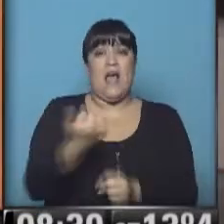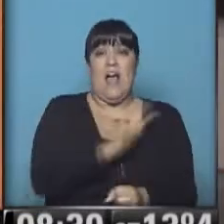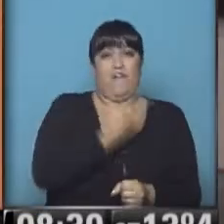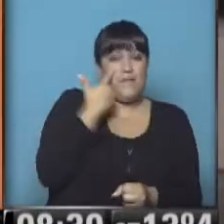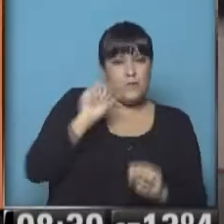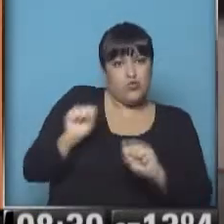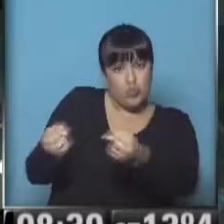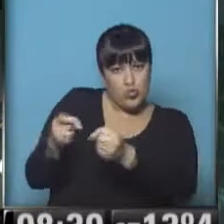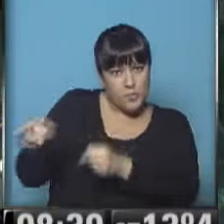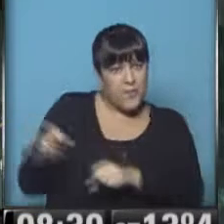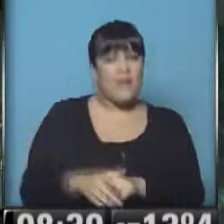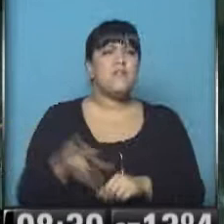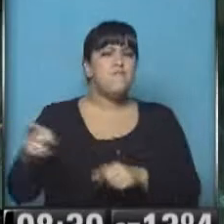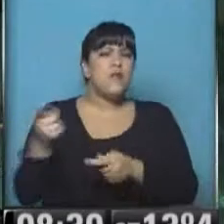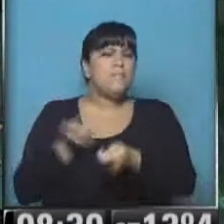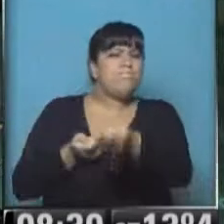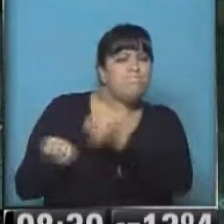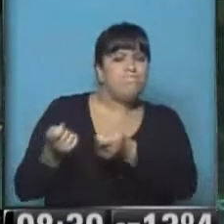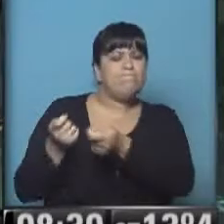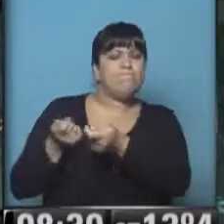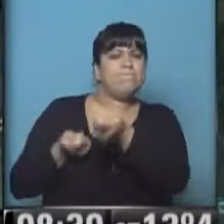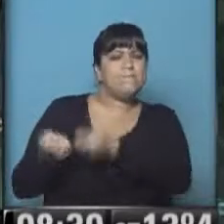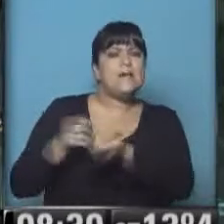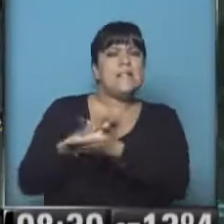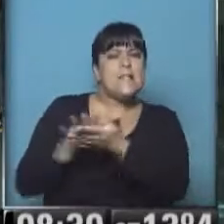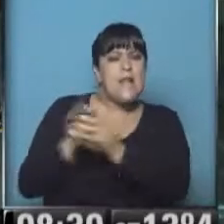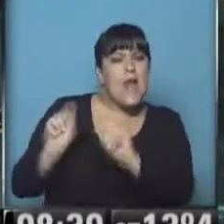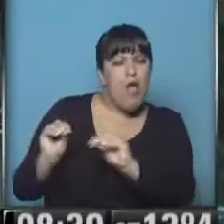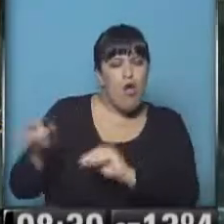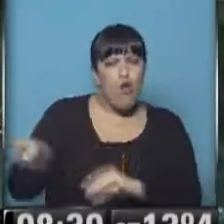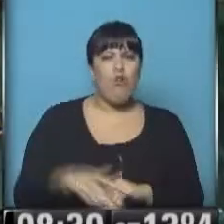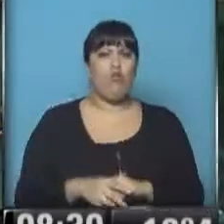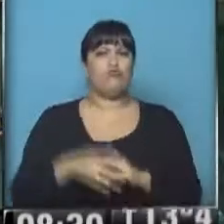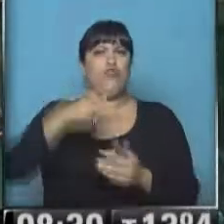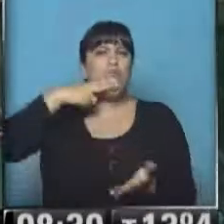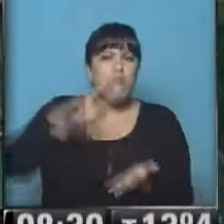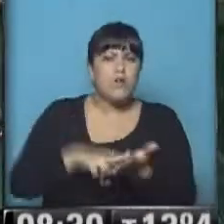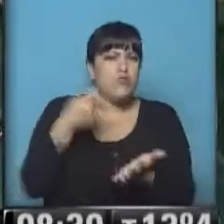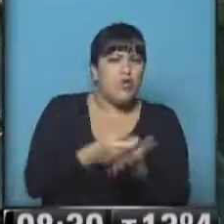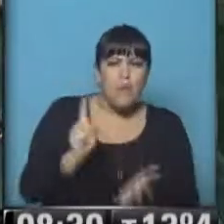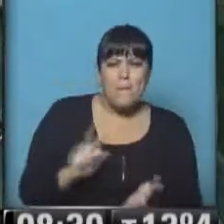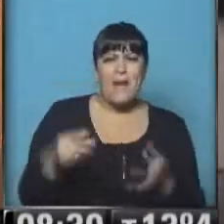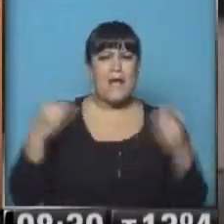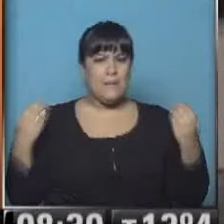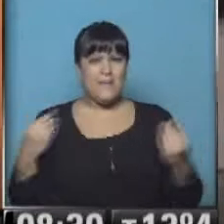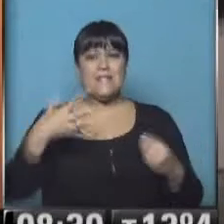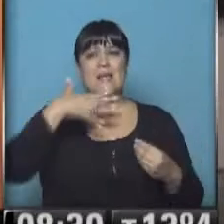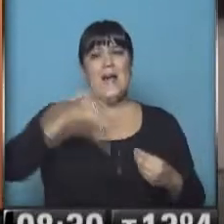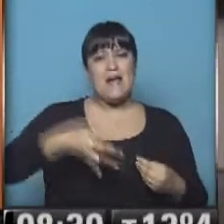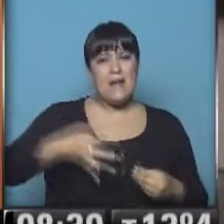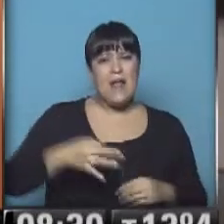por maniobras de subfacturación sobrefacturación es que en realidad lo que se